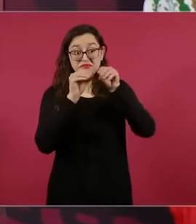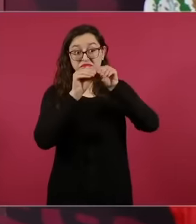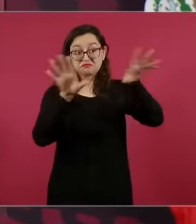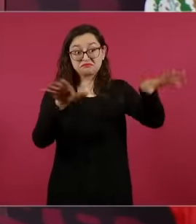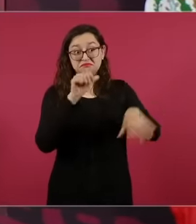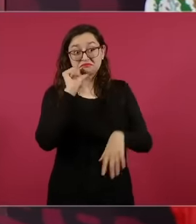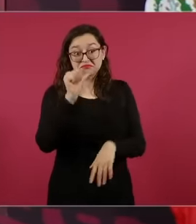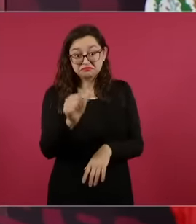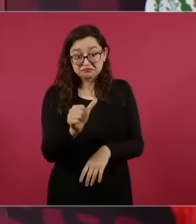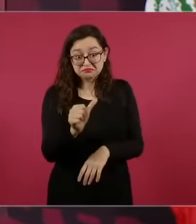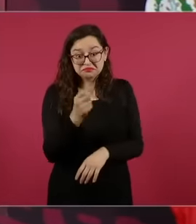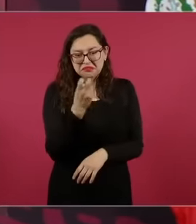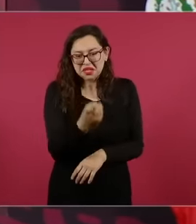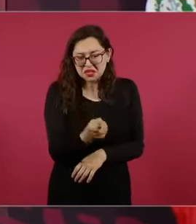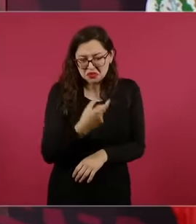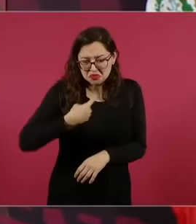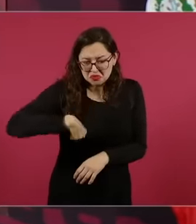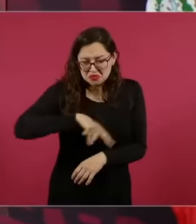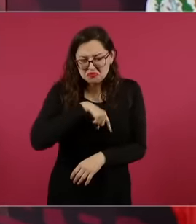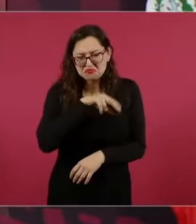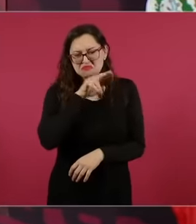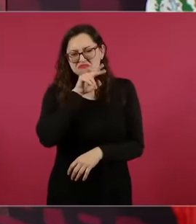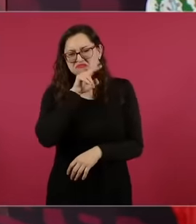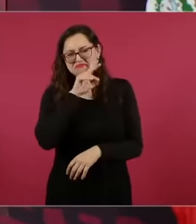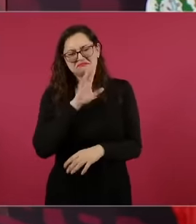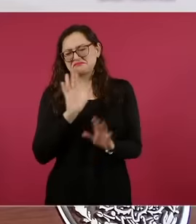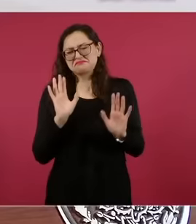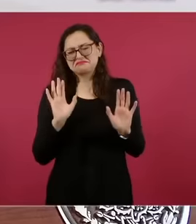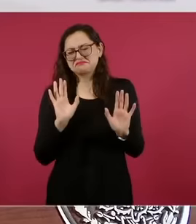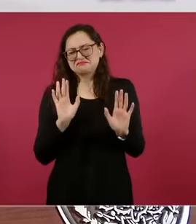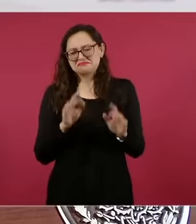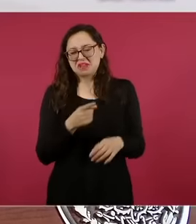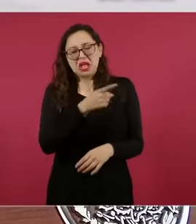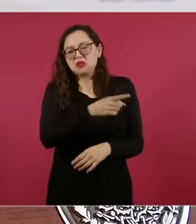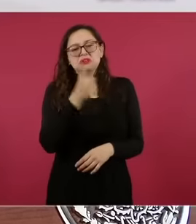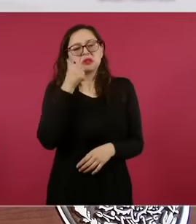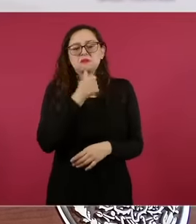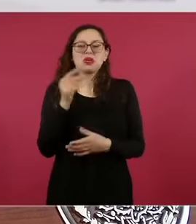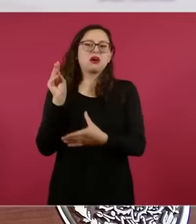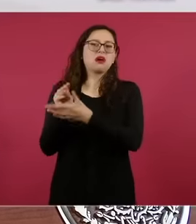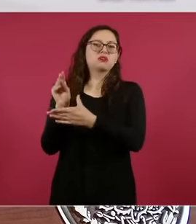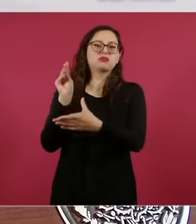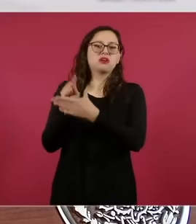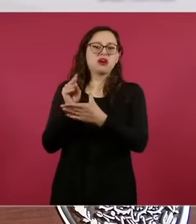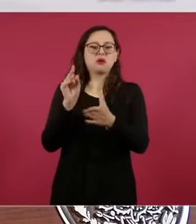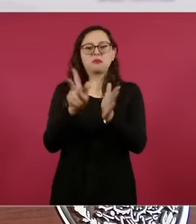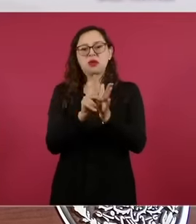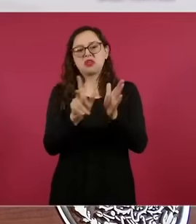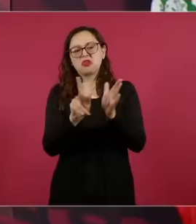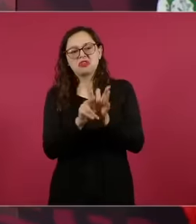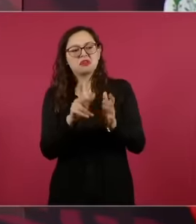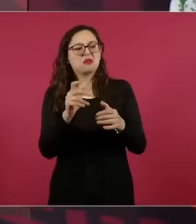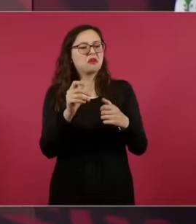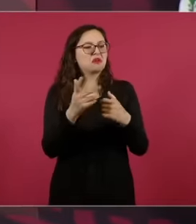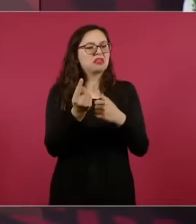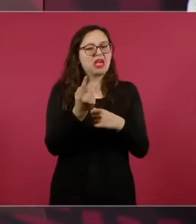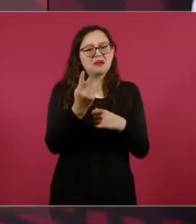algo. Nunca decían nada en los medios. Al día siguiente no había nada. Algún periódico,